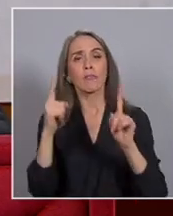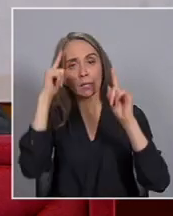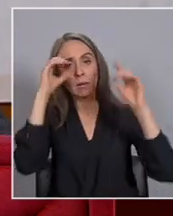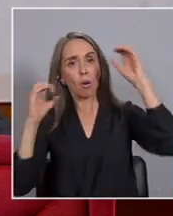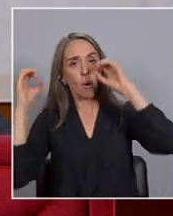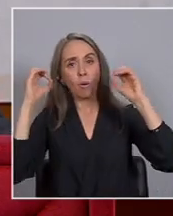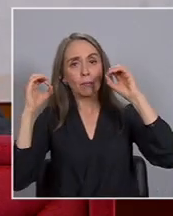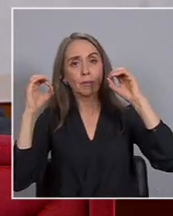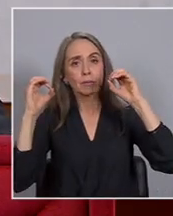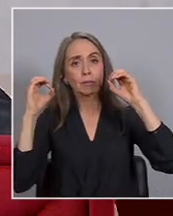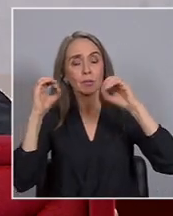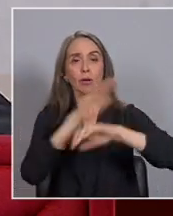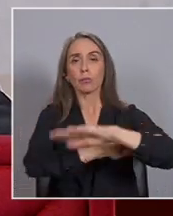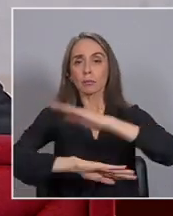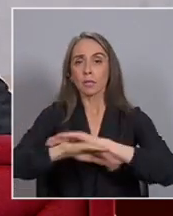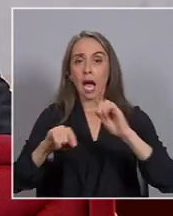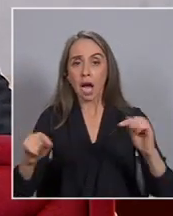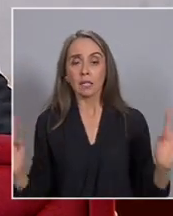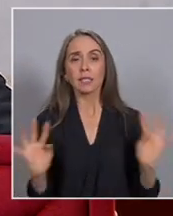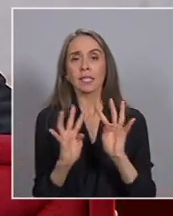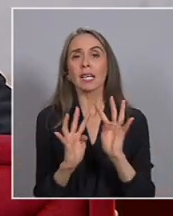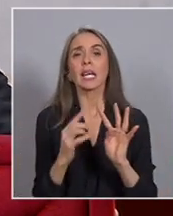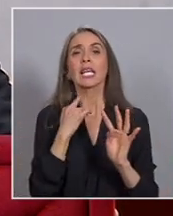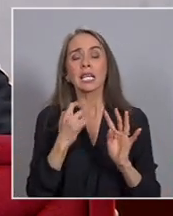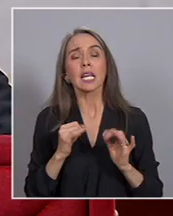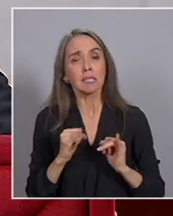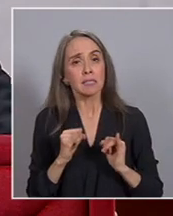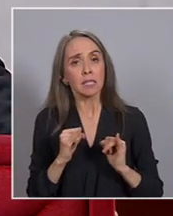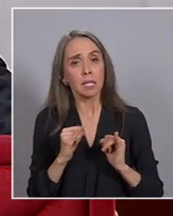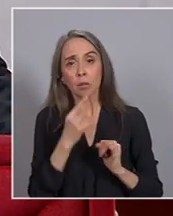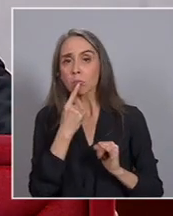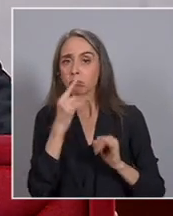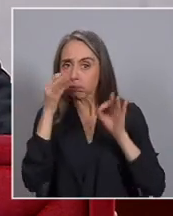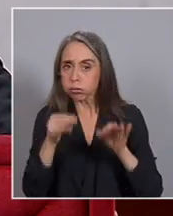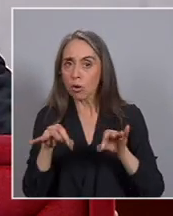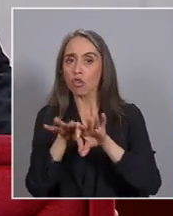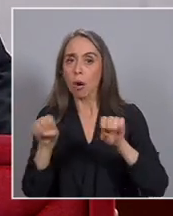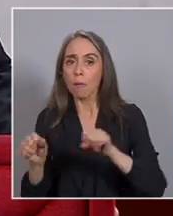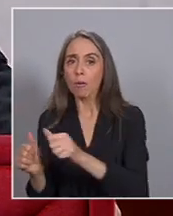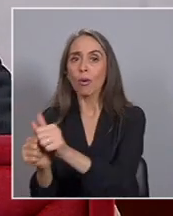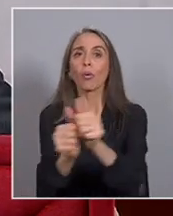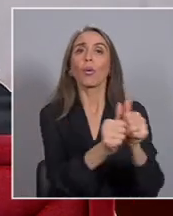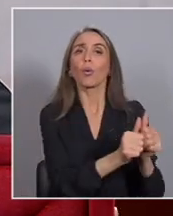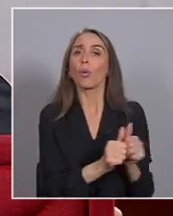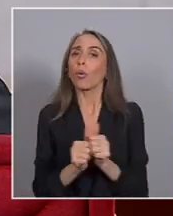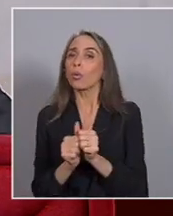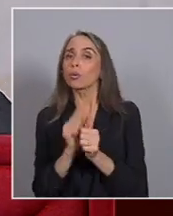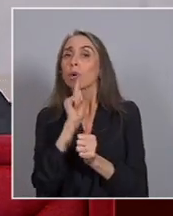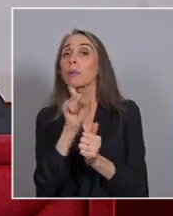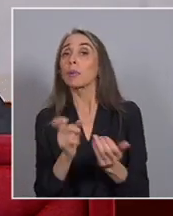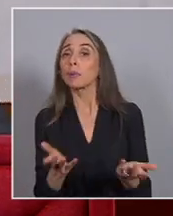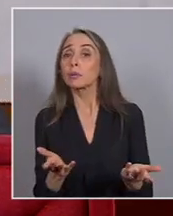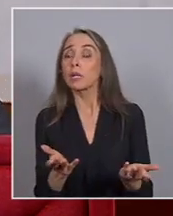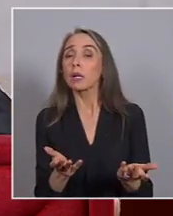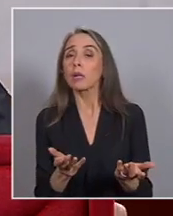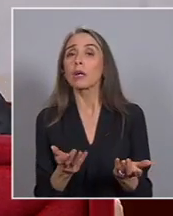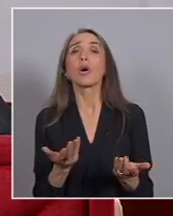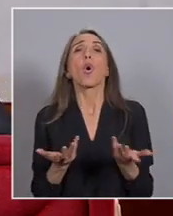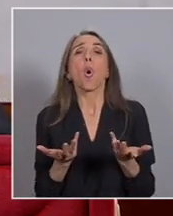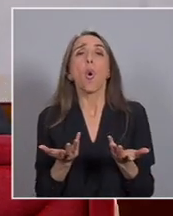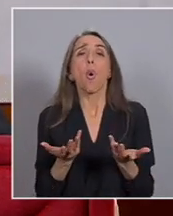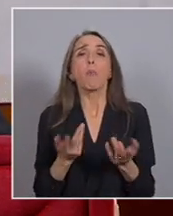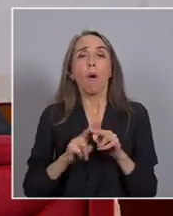diferencias, ¿a qué estamos dispuestos a comprometernos en conjunto? ¿Cómo